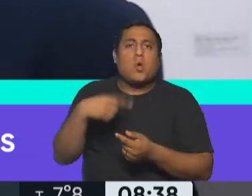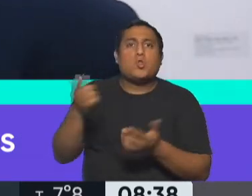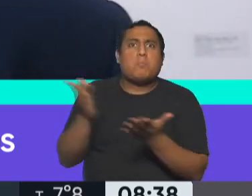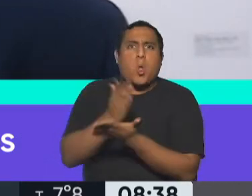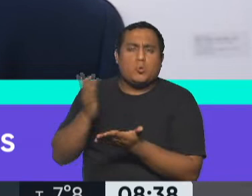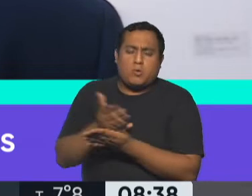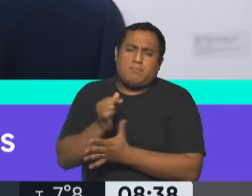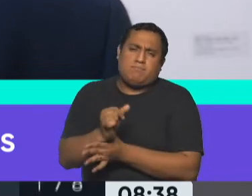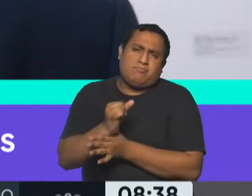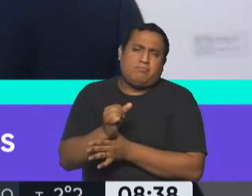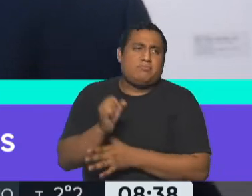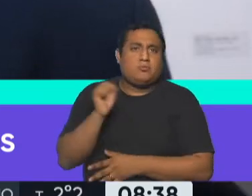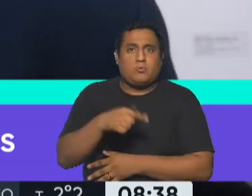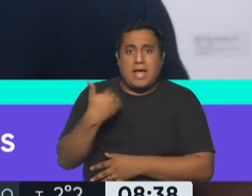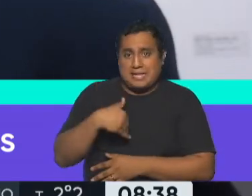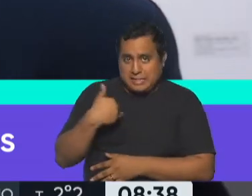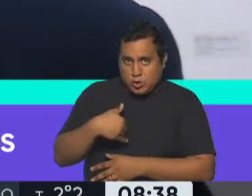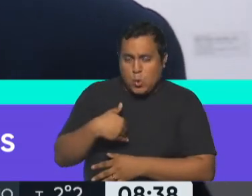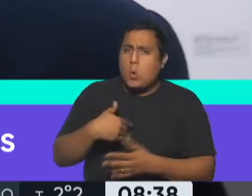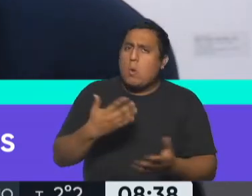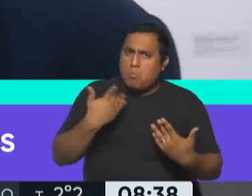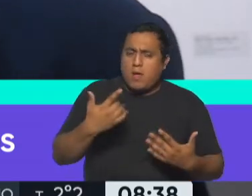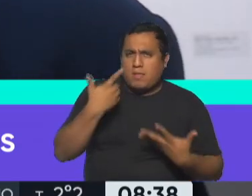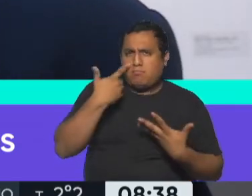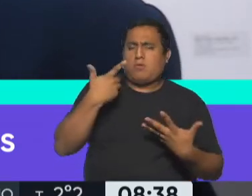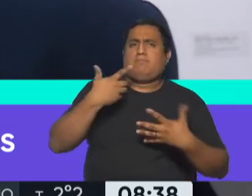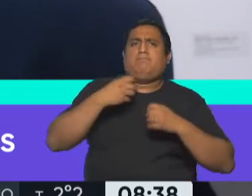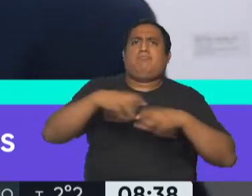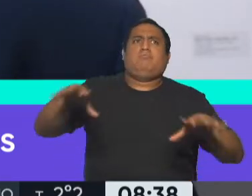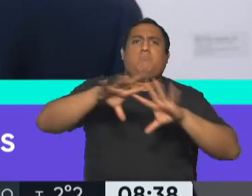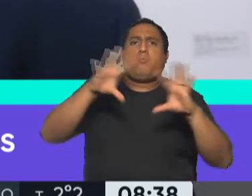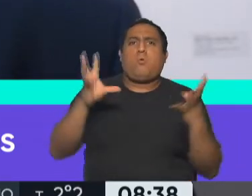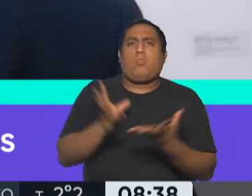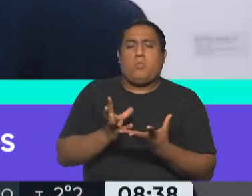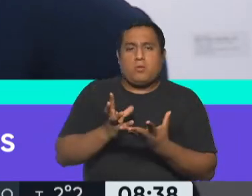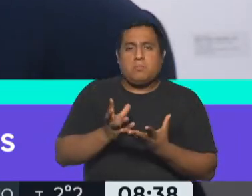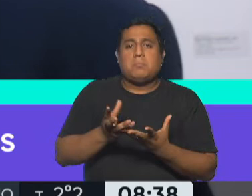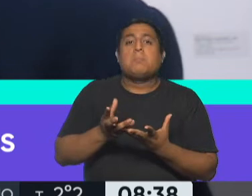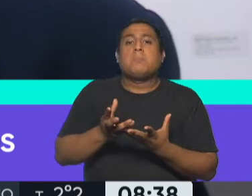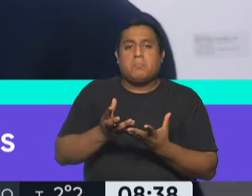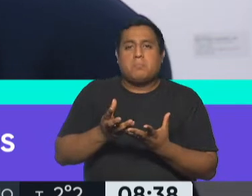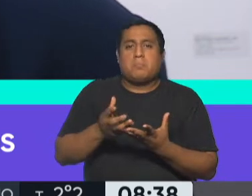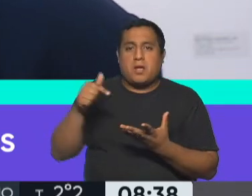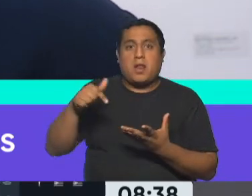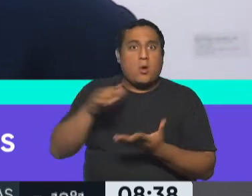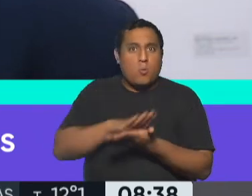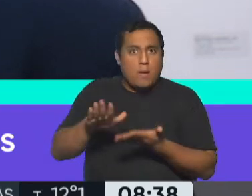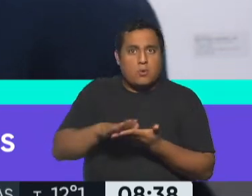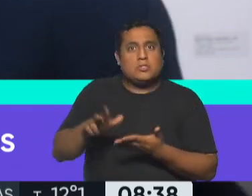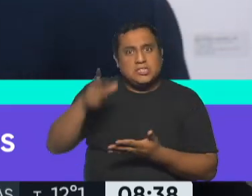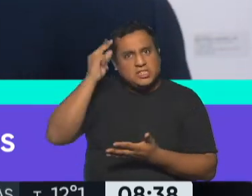talentosos argentinos pueden salir al mundo a partir de esta plataforma internacional que Chile ha